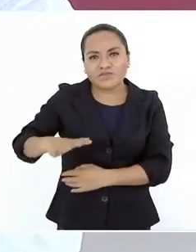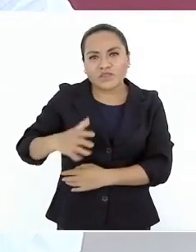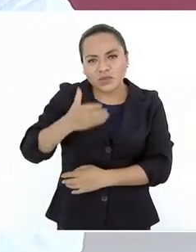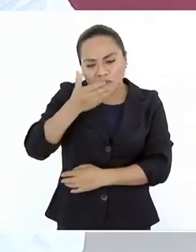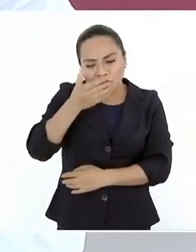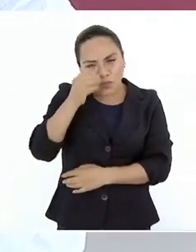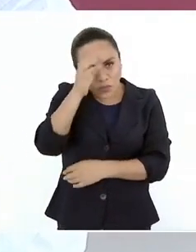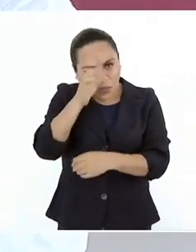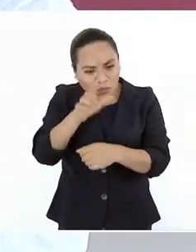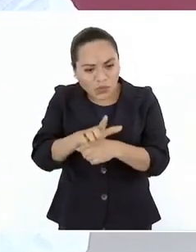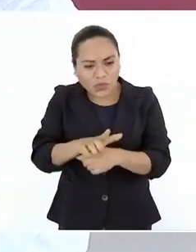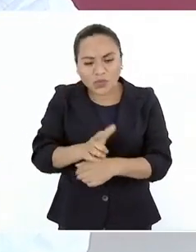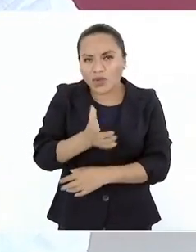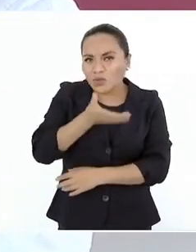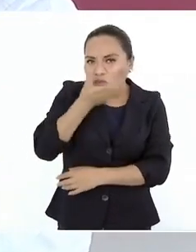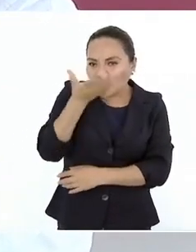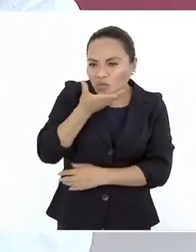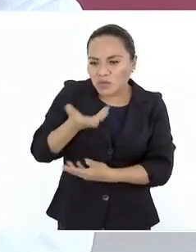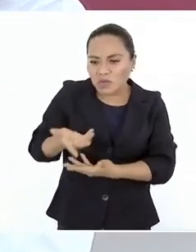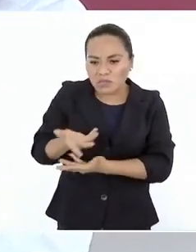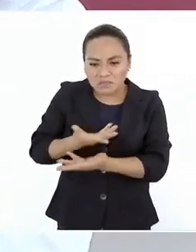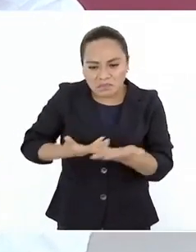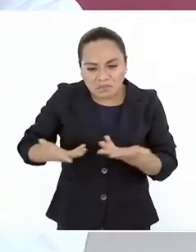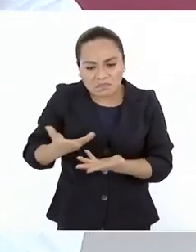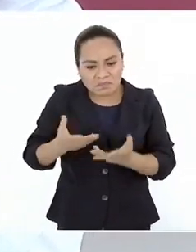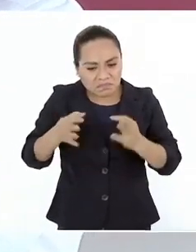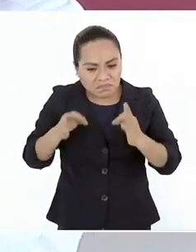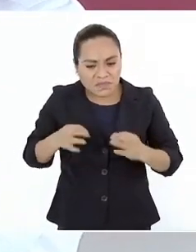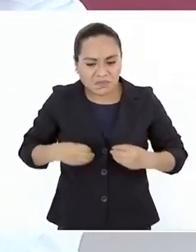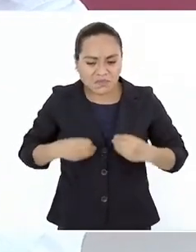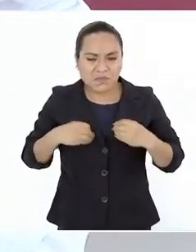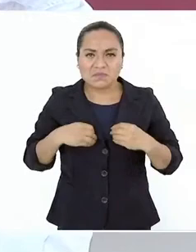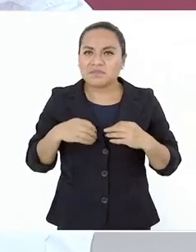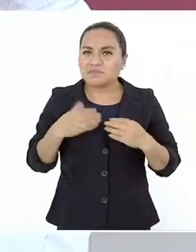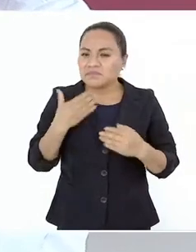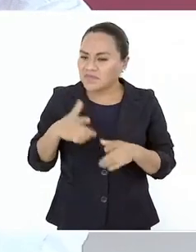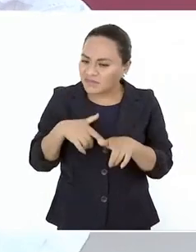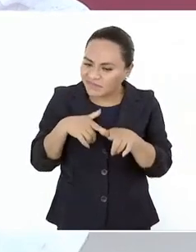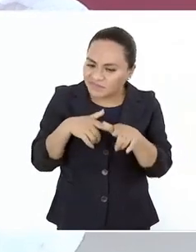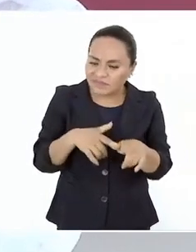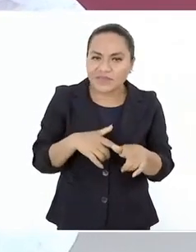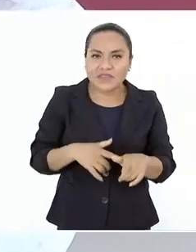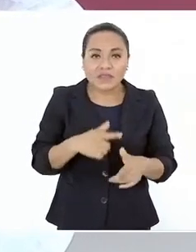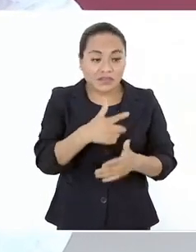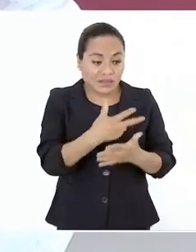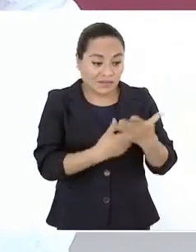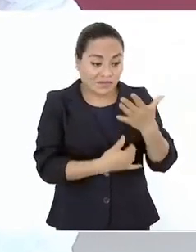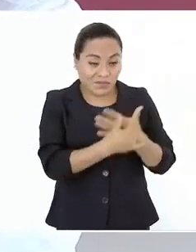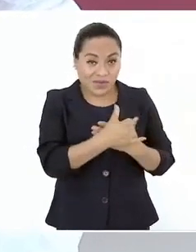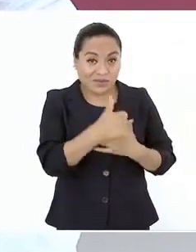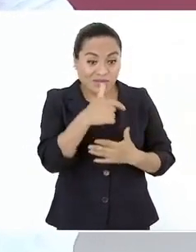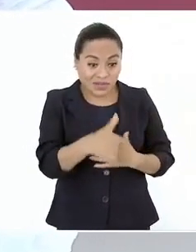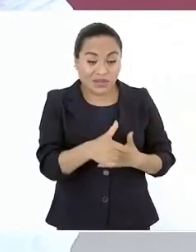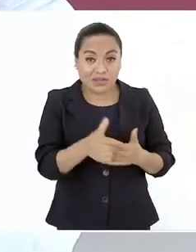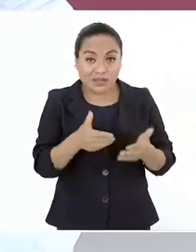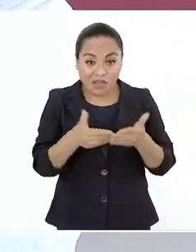culturas. Y por eso este proyecto es como una